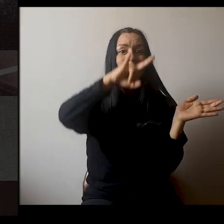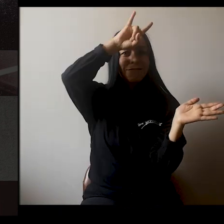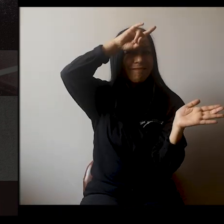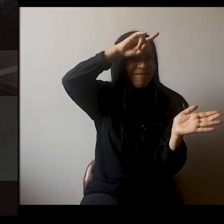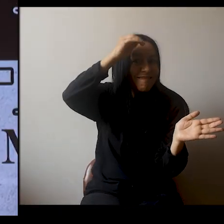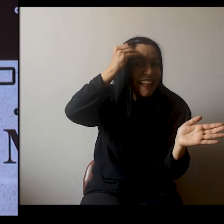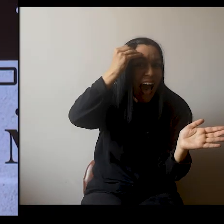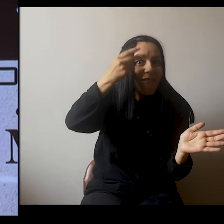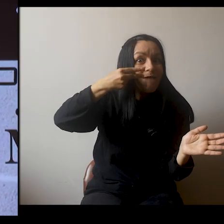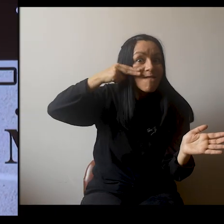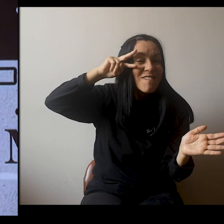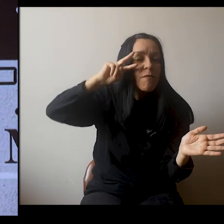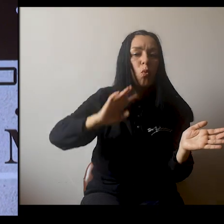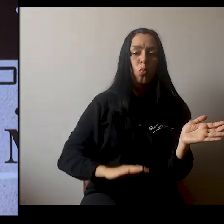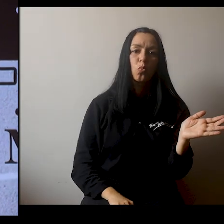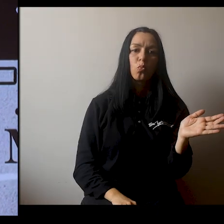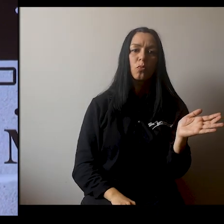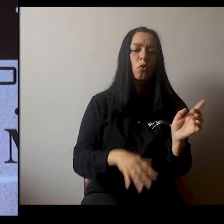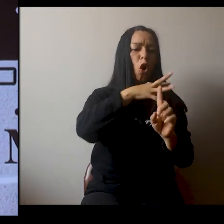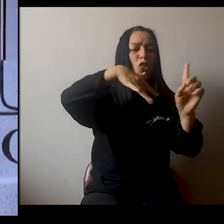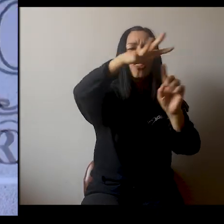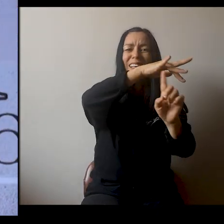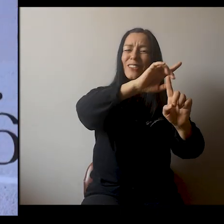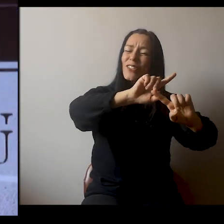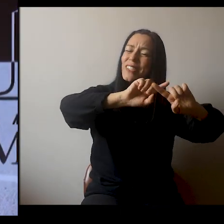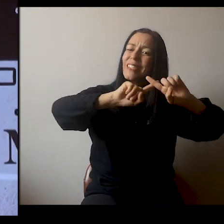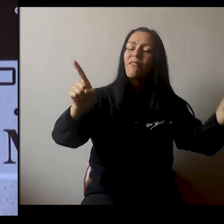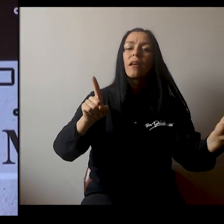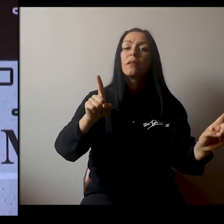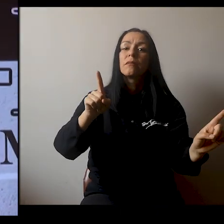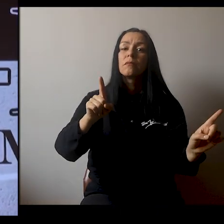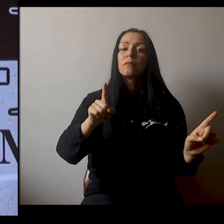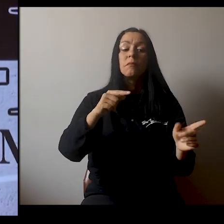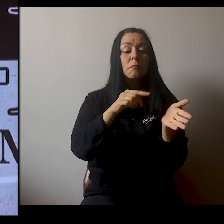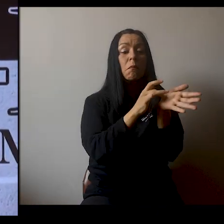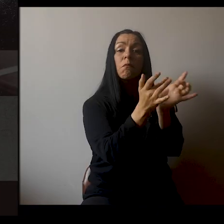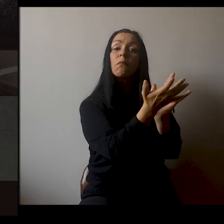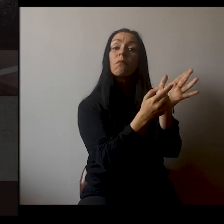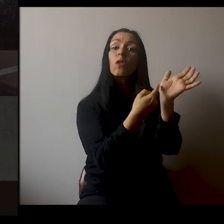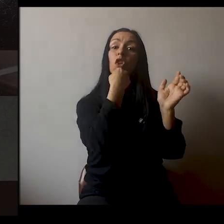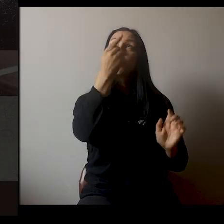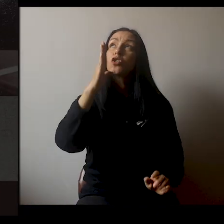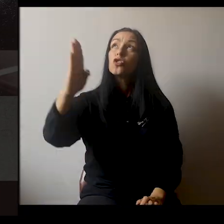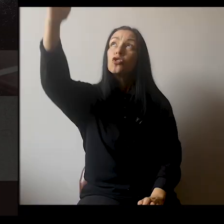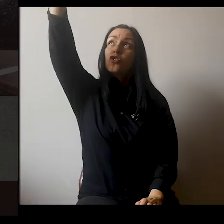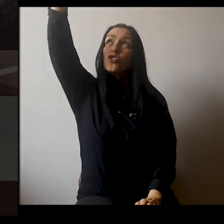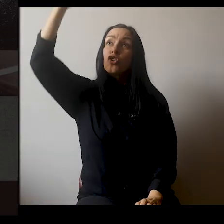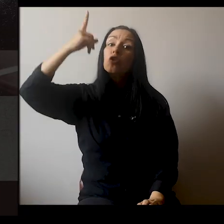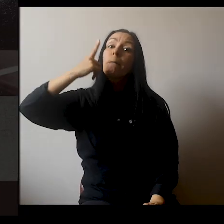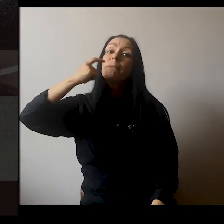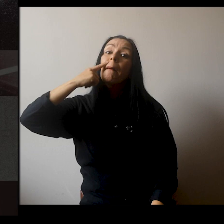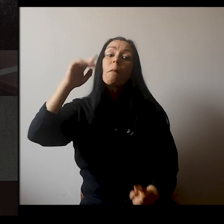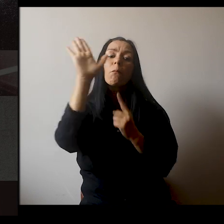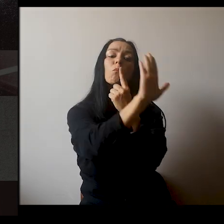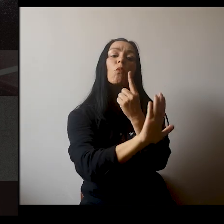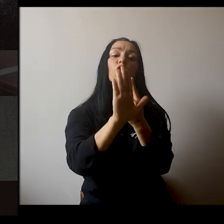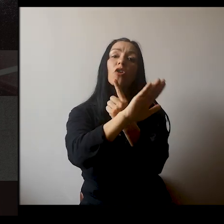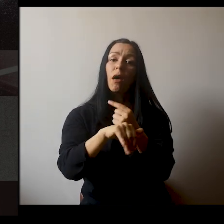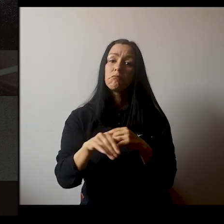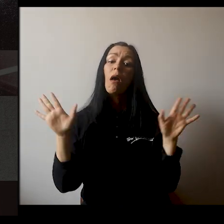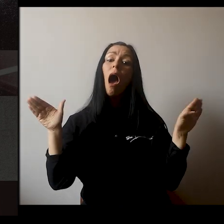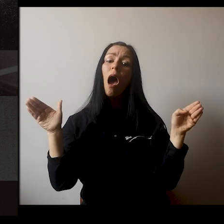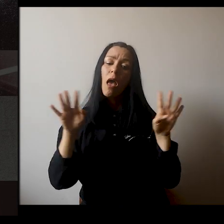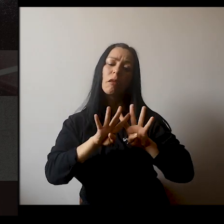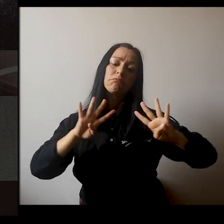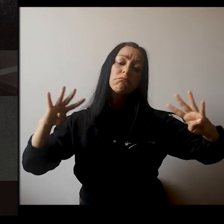Escrituras dicen, y él está citando la Biblia pero fuera de contexto, que Dios ordenará a sus ángeles que te protejan y